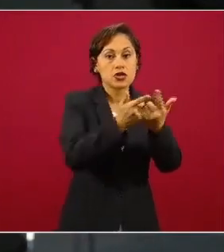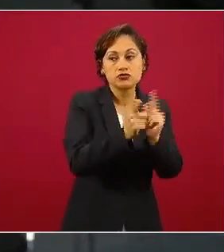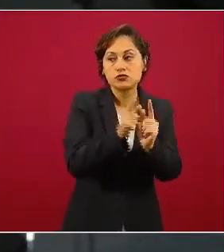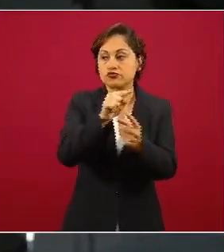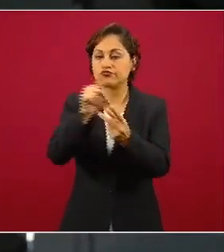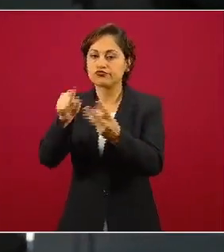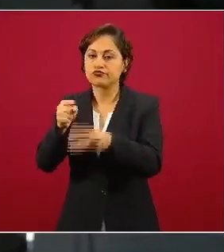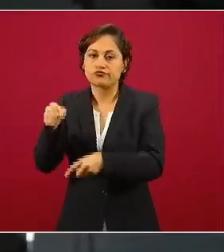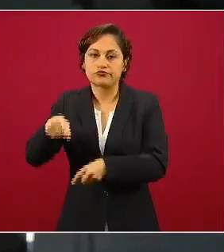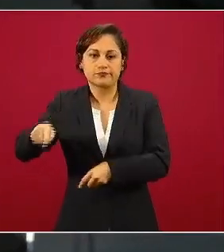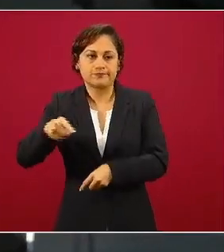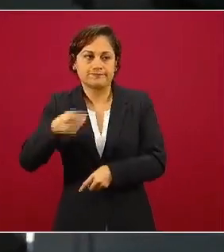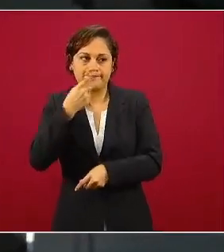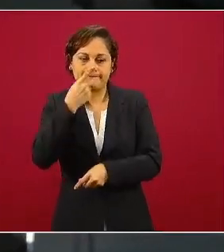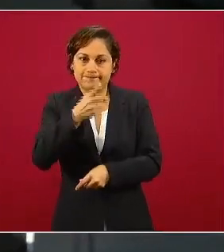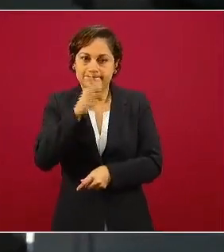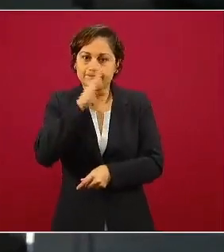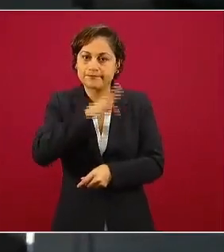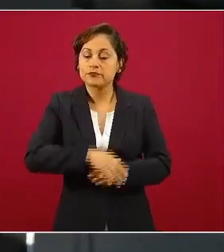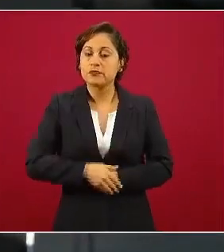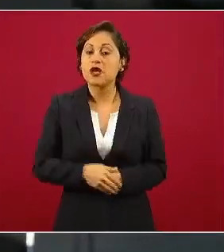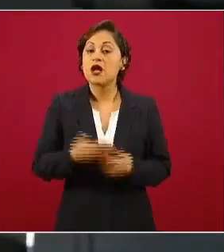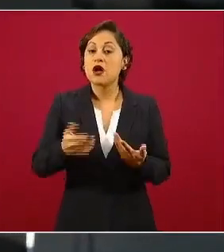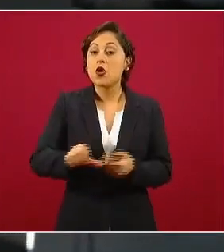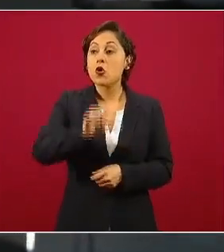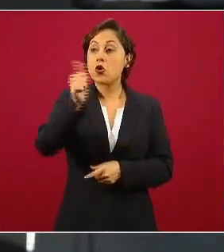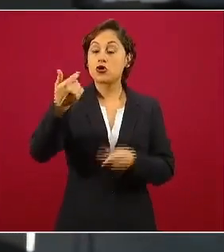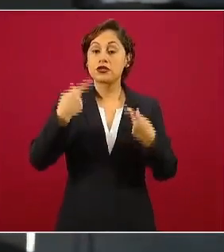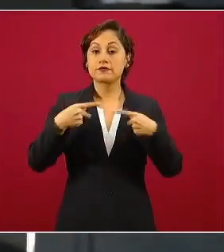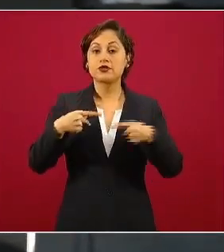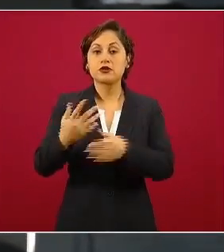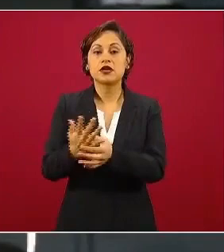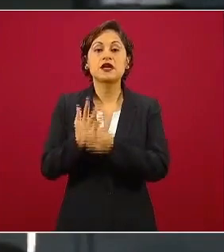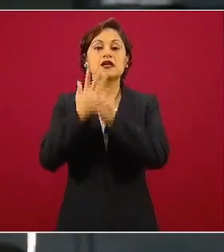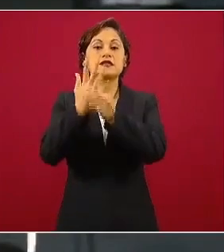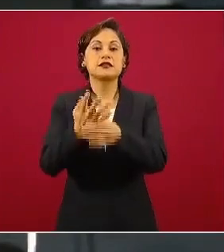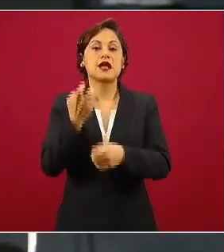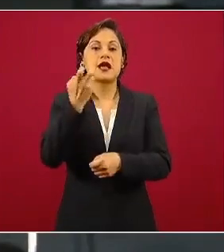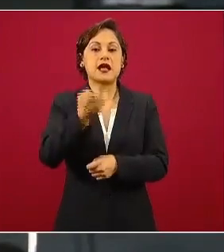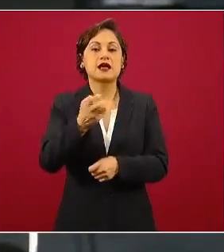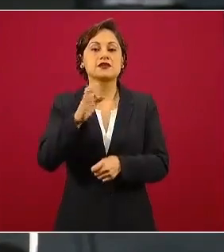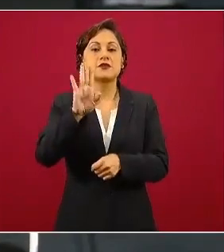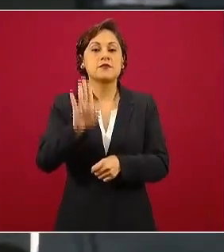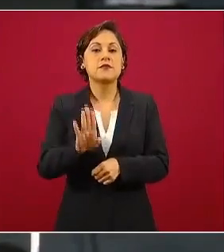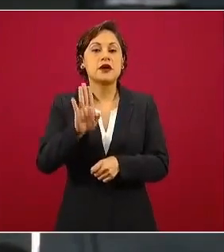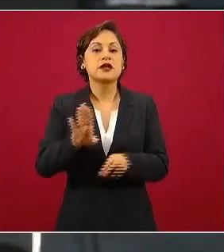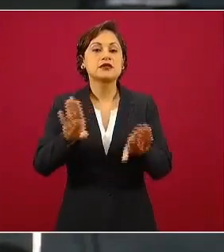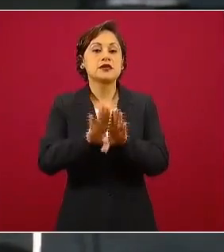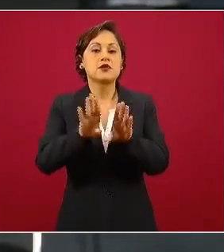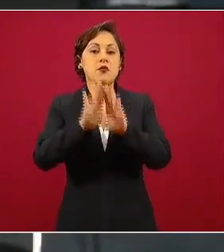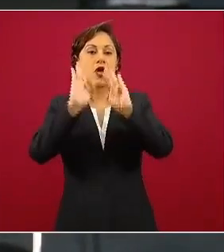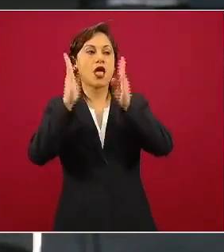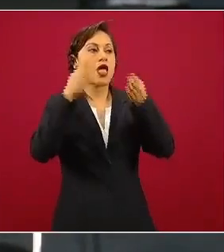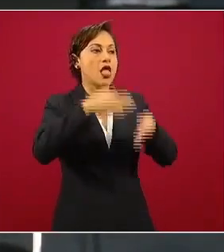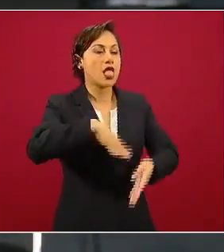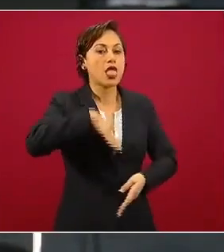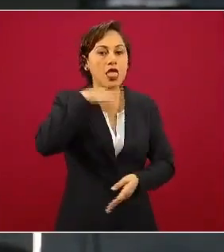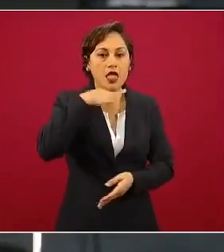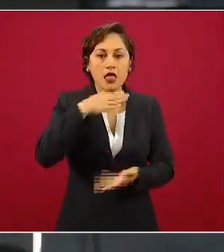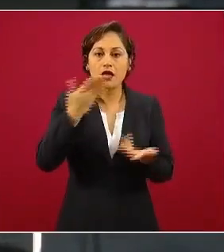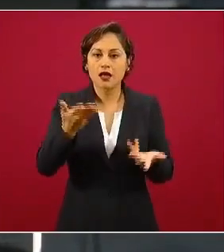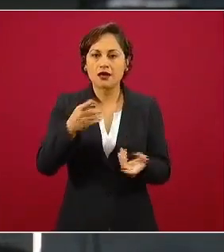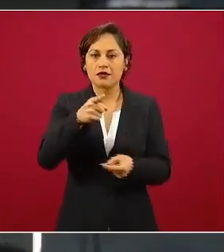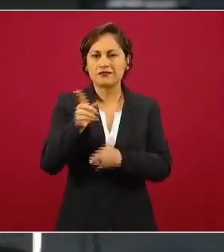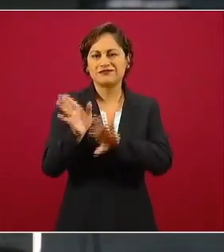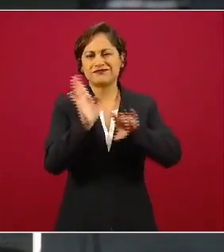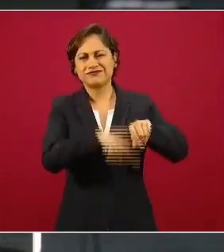Hay quienes también acusan que es un distractor, le llaman a que se enfoque el gobierno federal a los temas importantes,